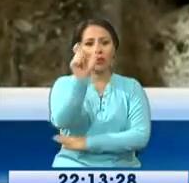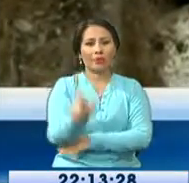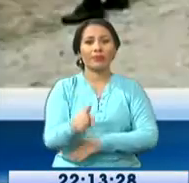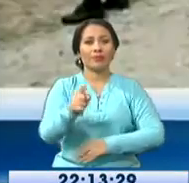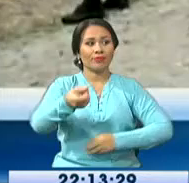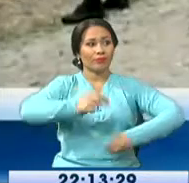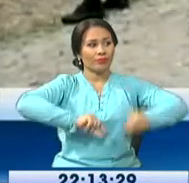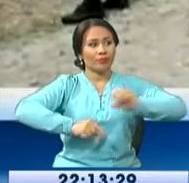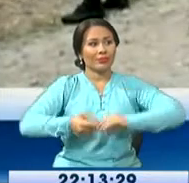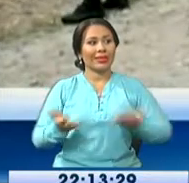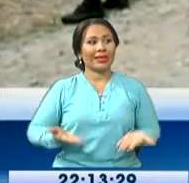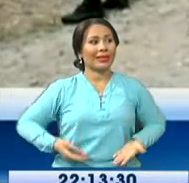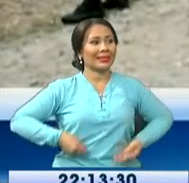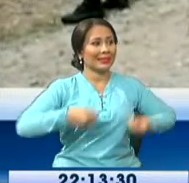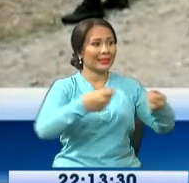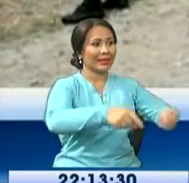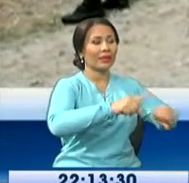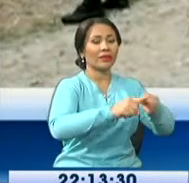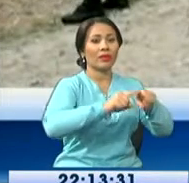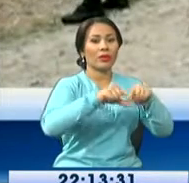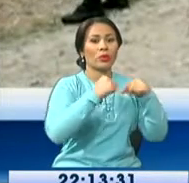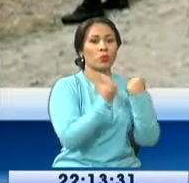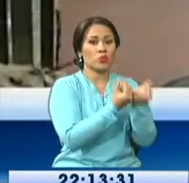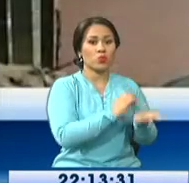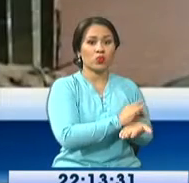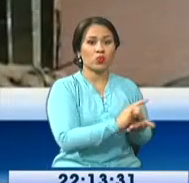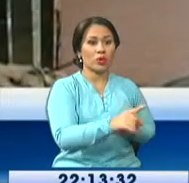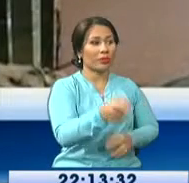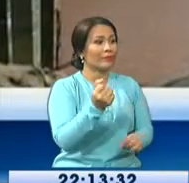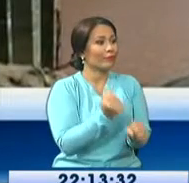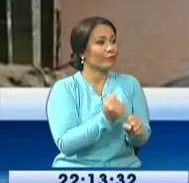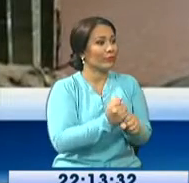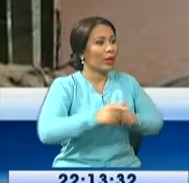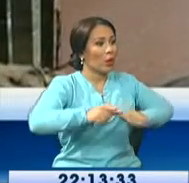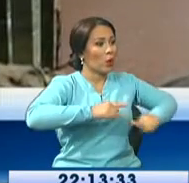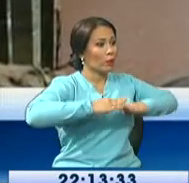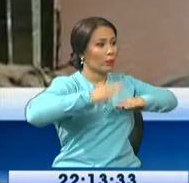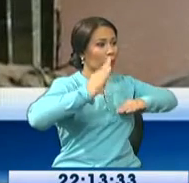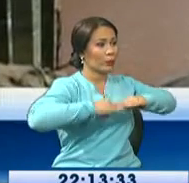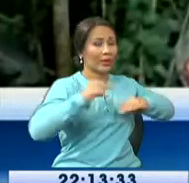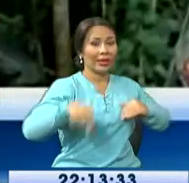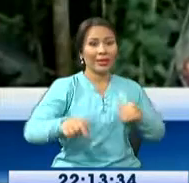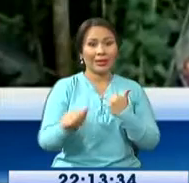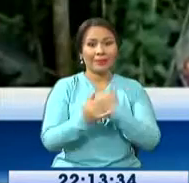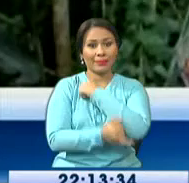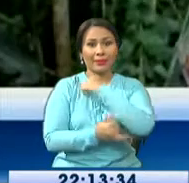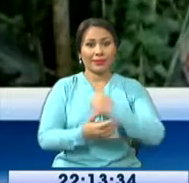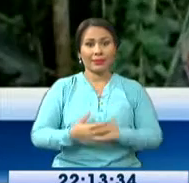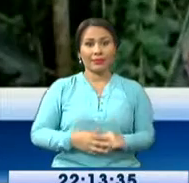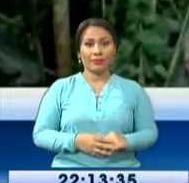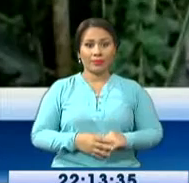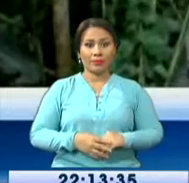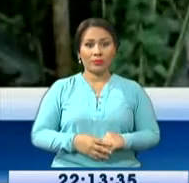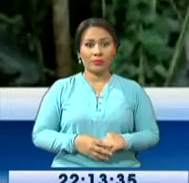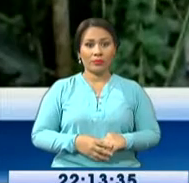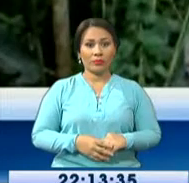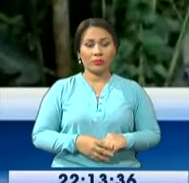combustible sería entregado a grupos irregulares que operan en la frontera norte del país. Sería